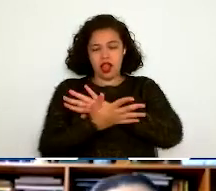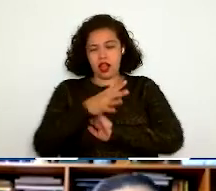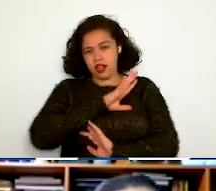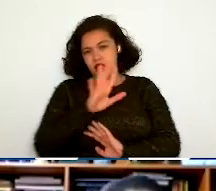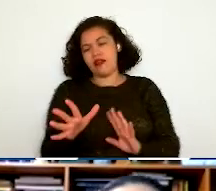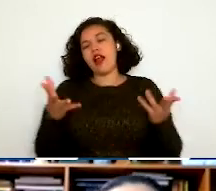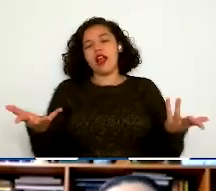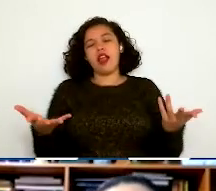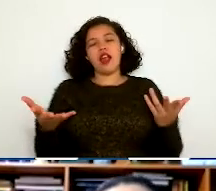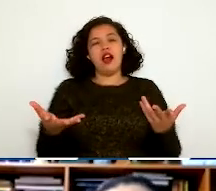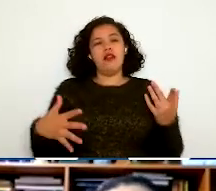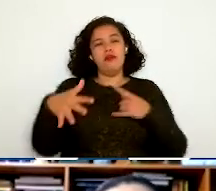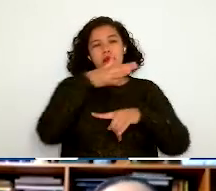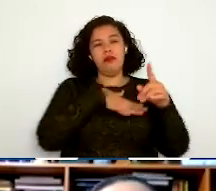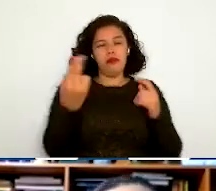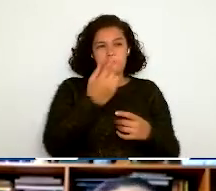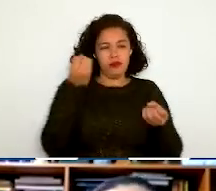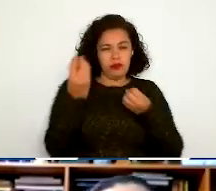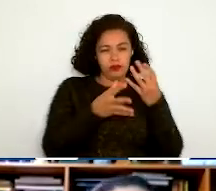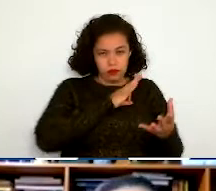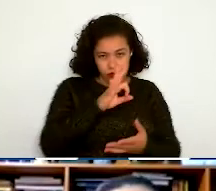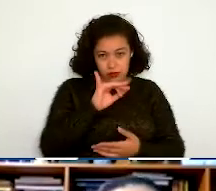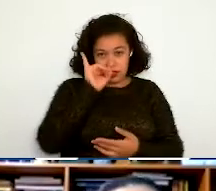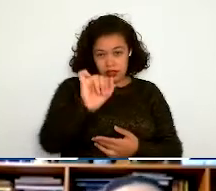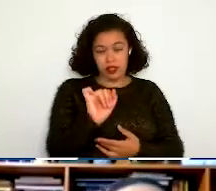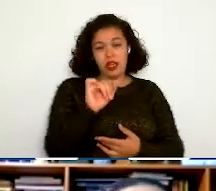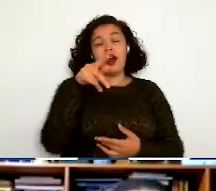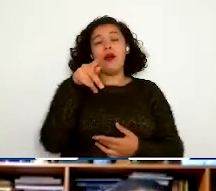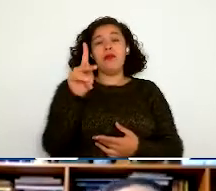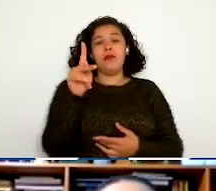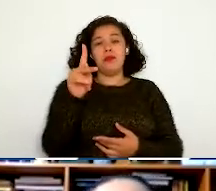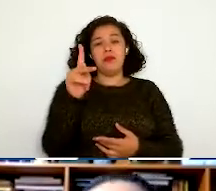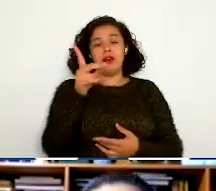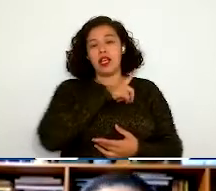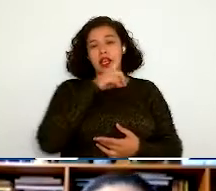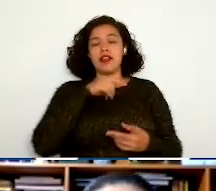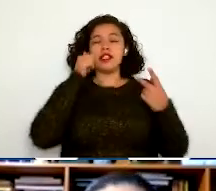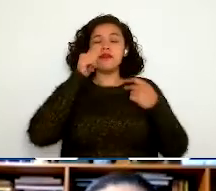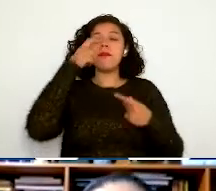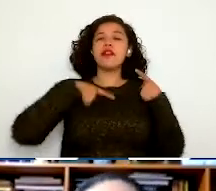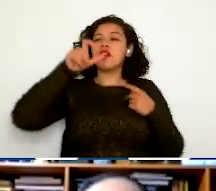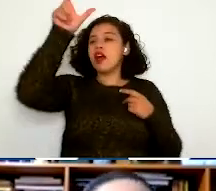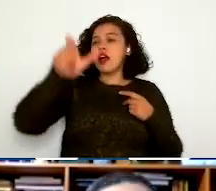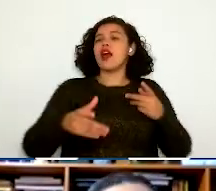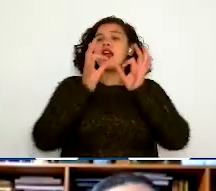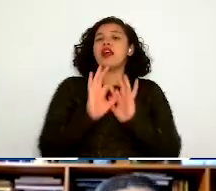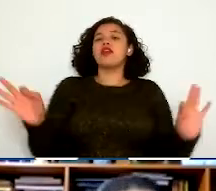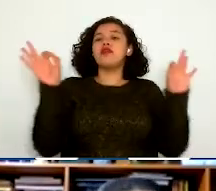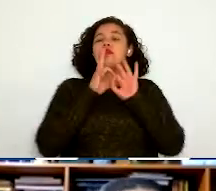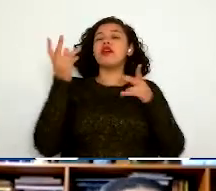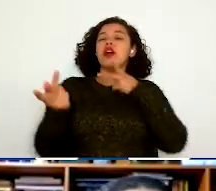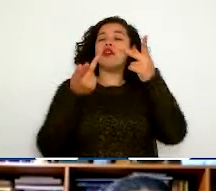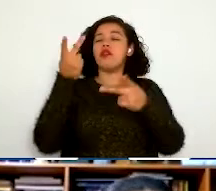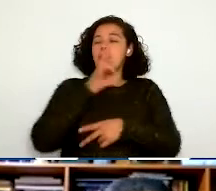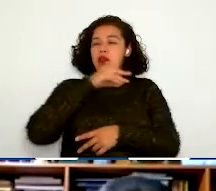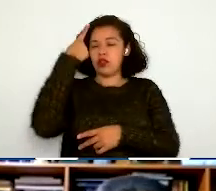situación, se pueda satisfacer la necesidad, pero siempre teniendo como eje a la persona, ¿no? Que pueda provocar a sí mismo